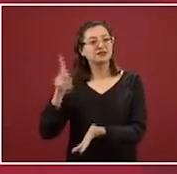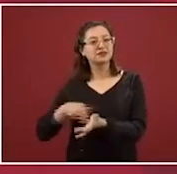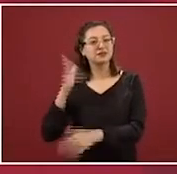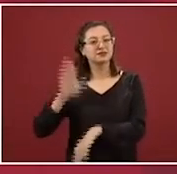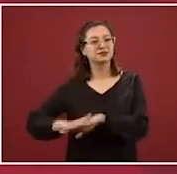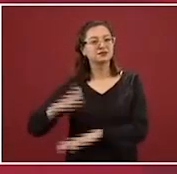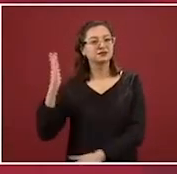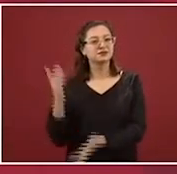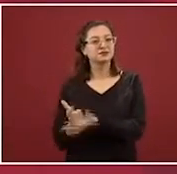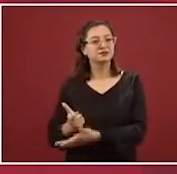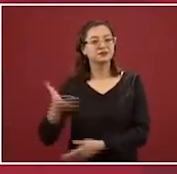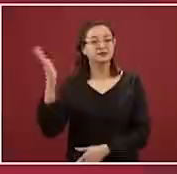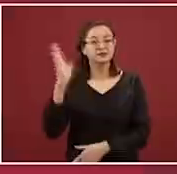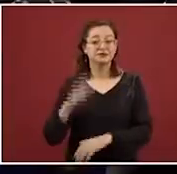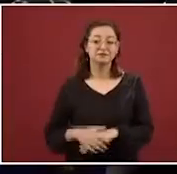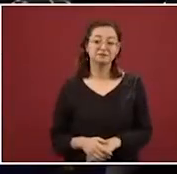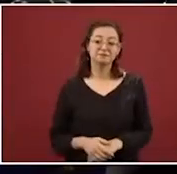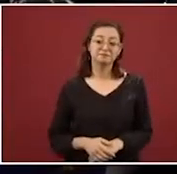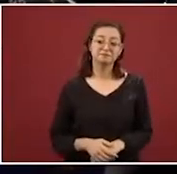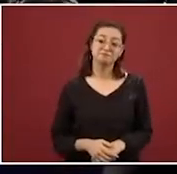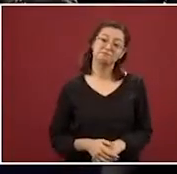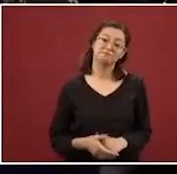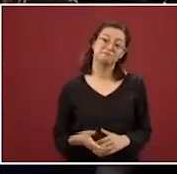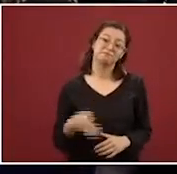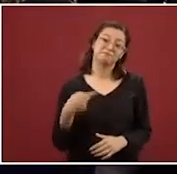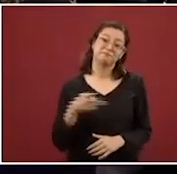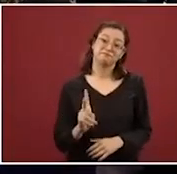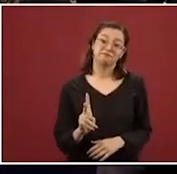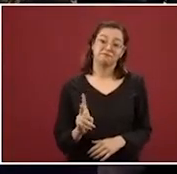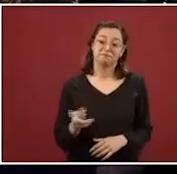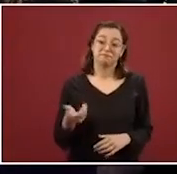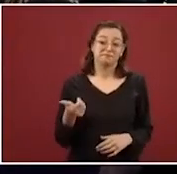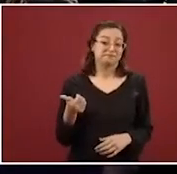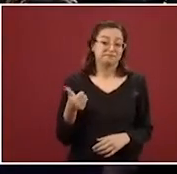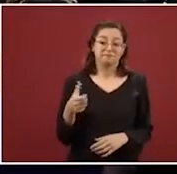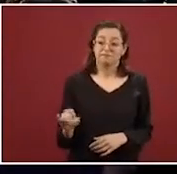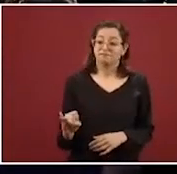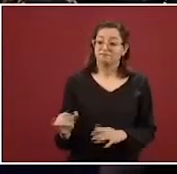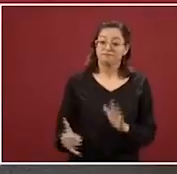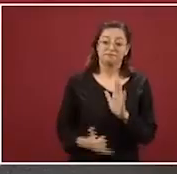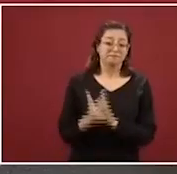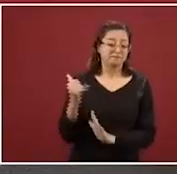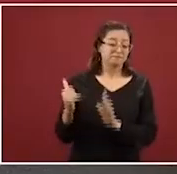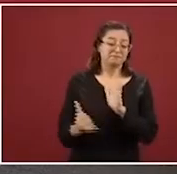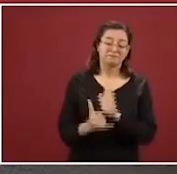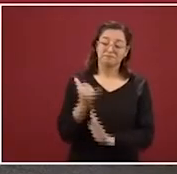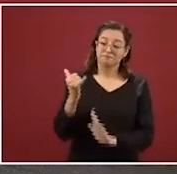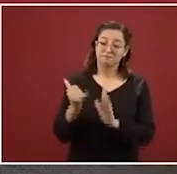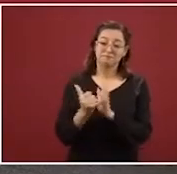Pero pues así fueron los segundos pisos y así todo.